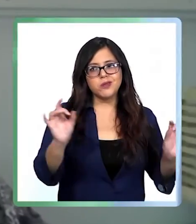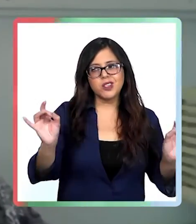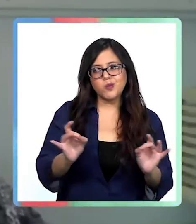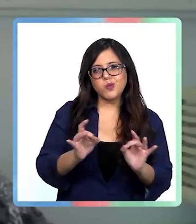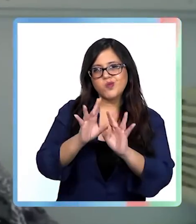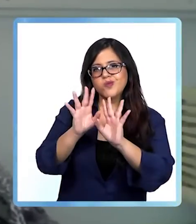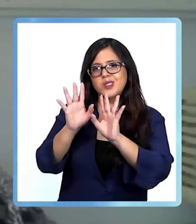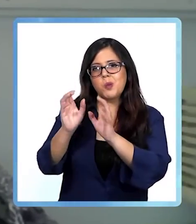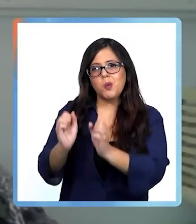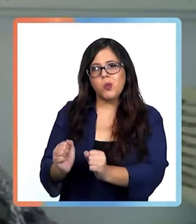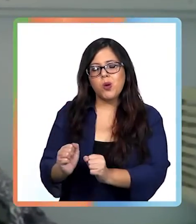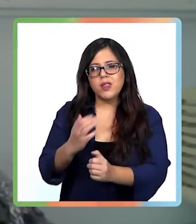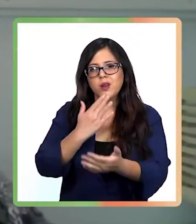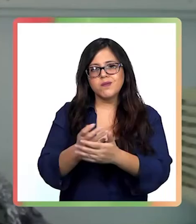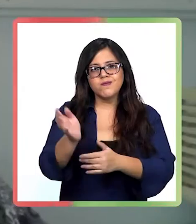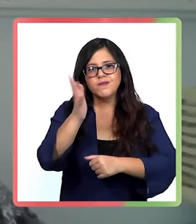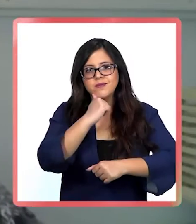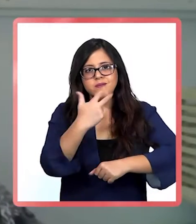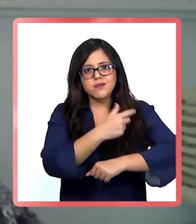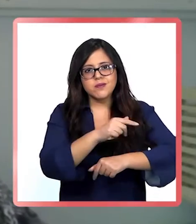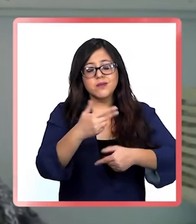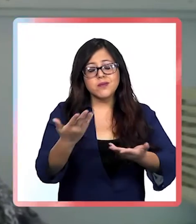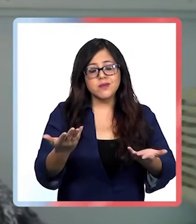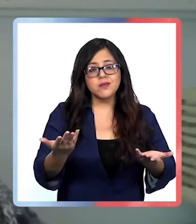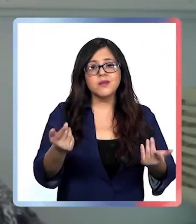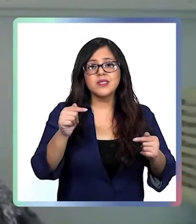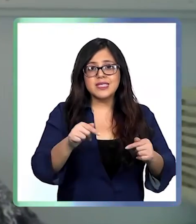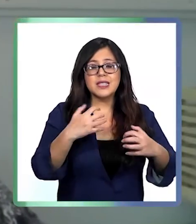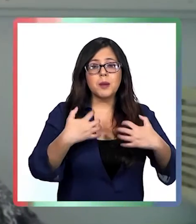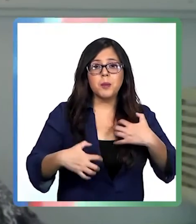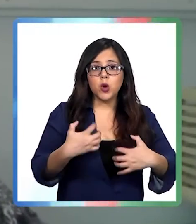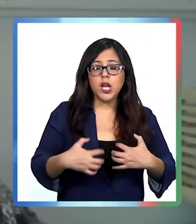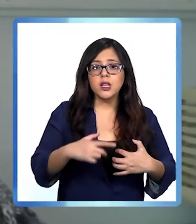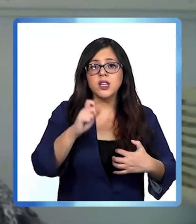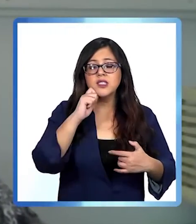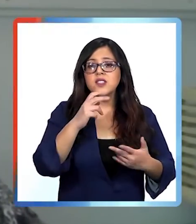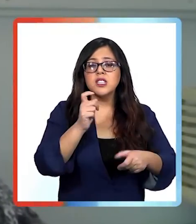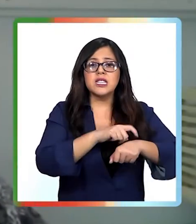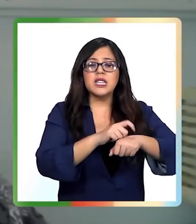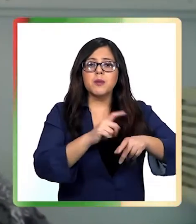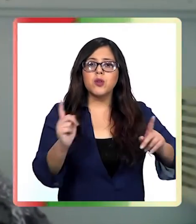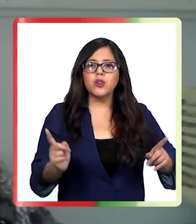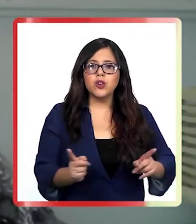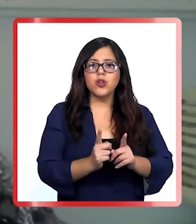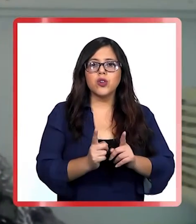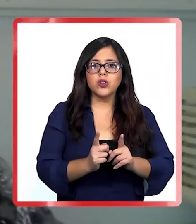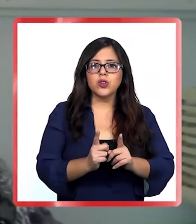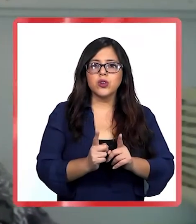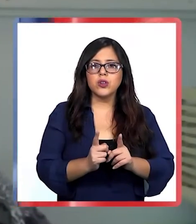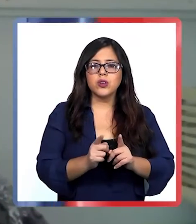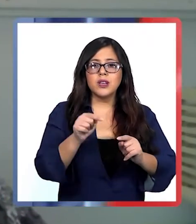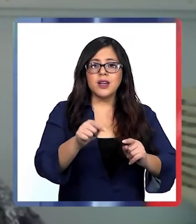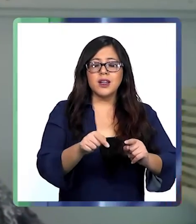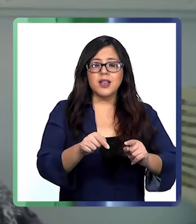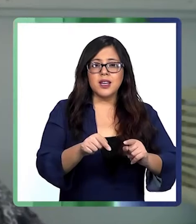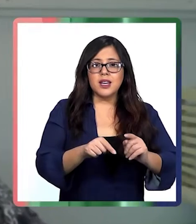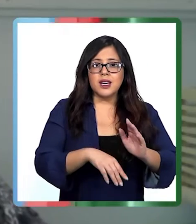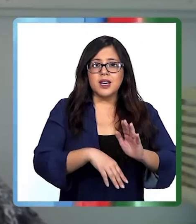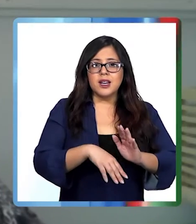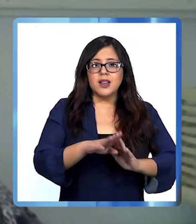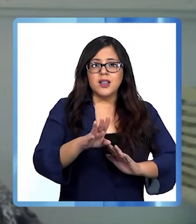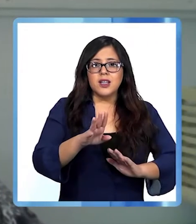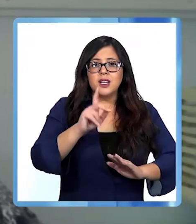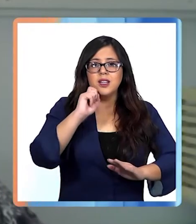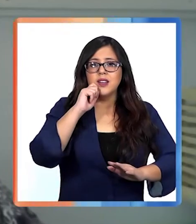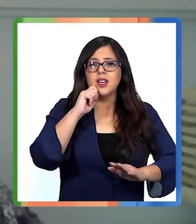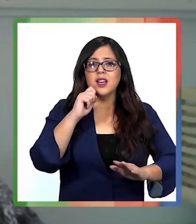pudiera ocurrir. Quizás no, pero quizás sí. Entonces, esas molestias son pasajeras, la mayor parte son de